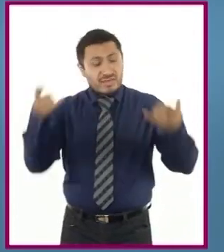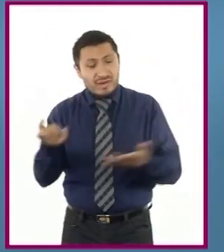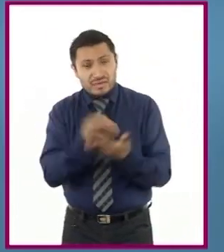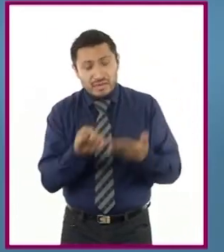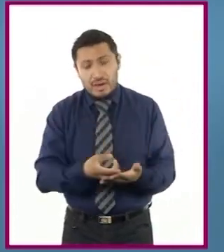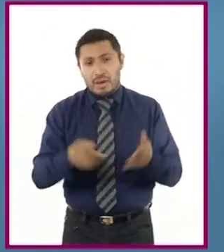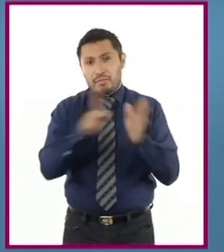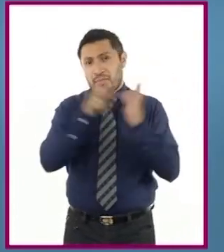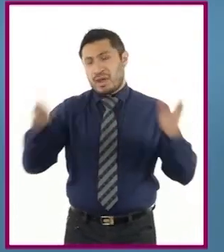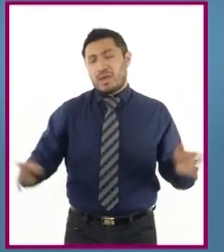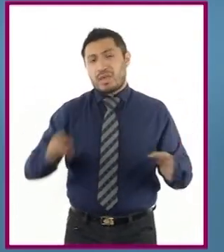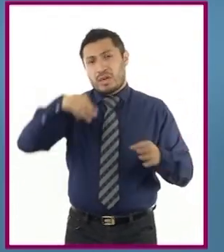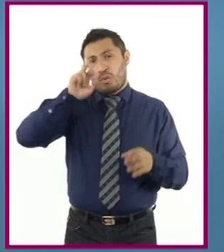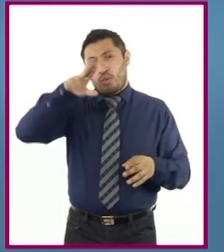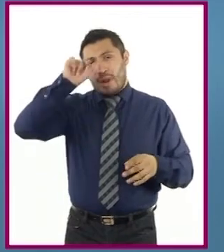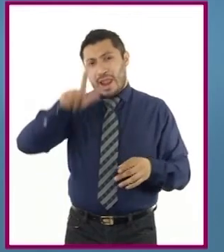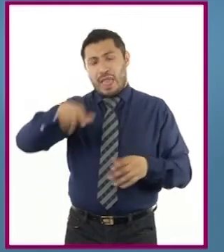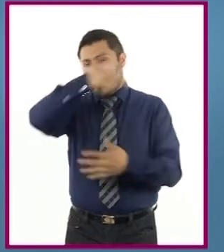mural, etc.